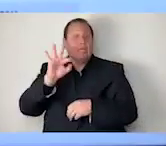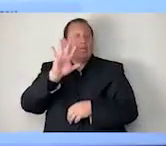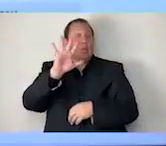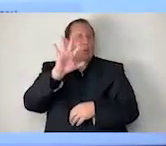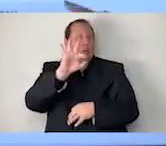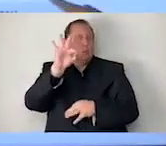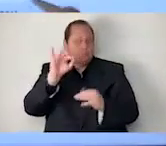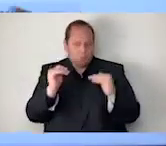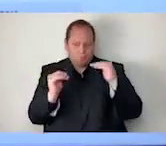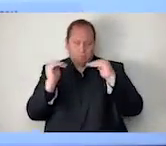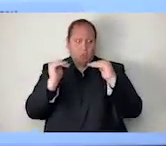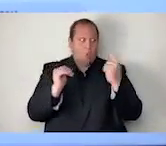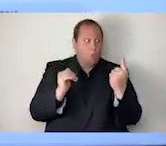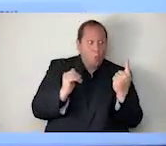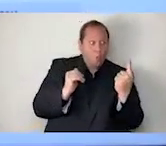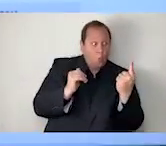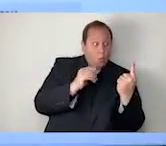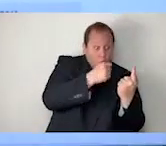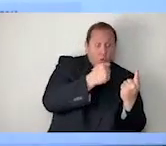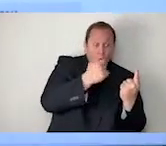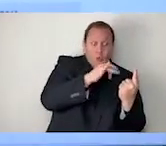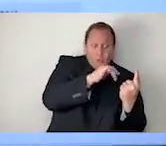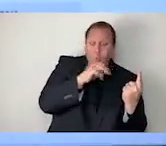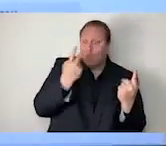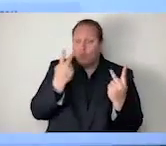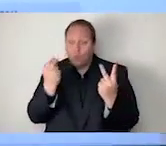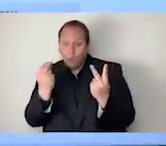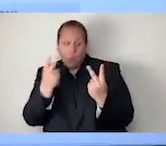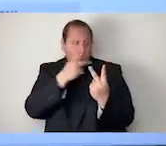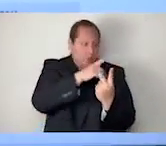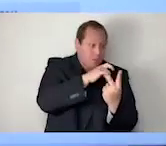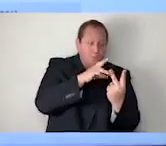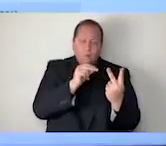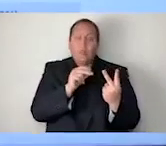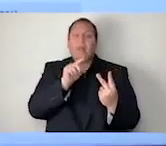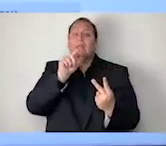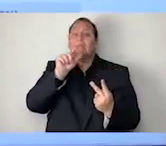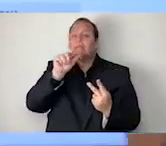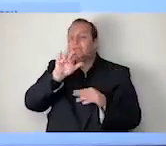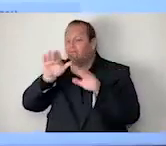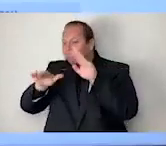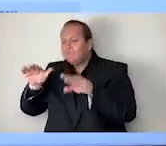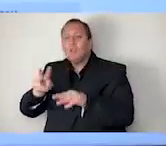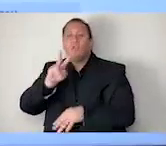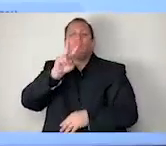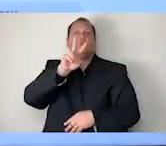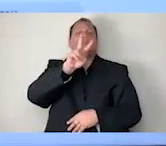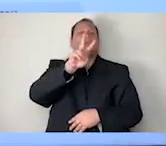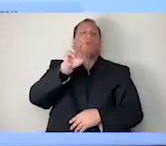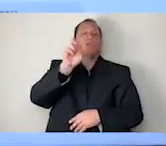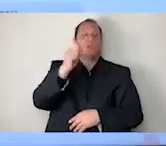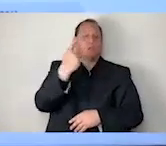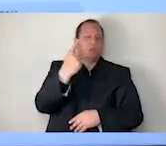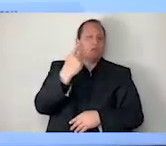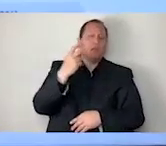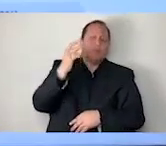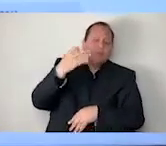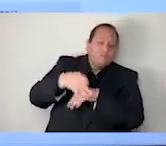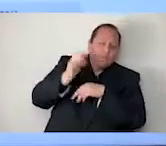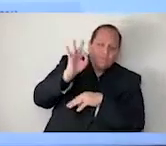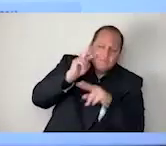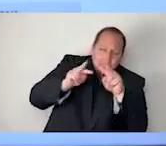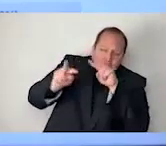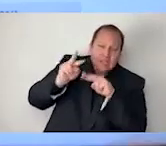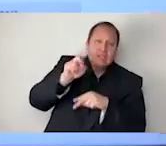261 pendientes 113 hospitalizados y de esos 113 hospitalizados son las famosísimas neumonías atípicas que